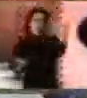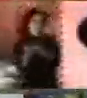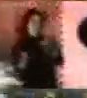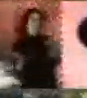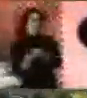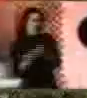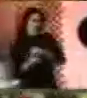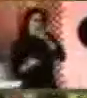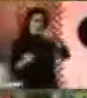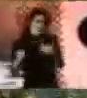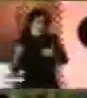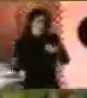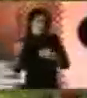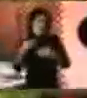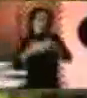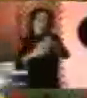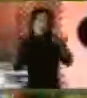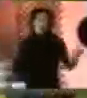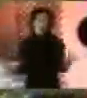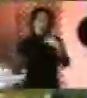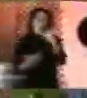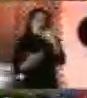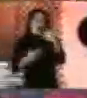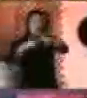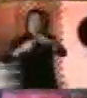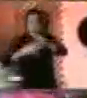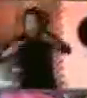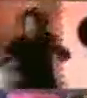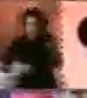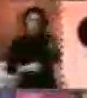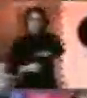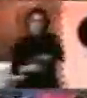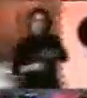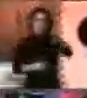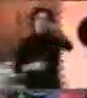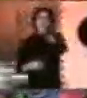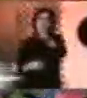el día en que, por si se le muere alguien, nada tenga que